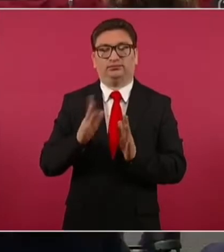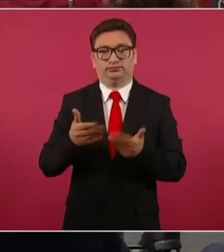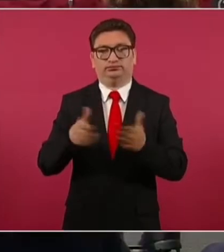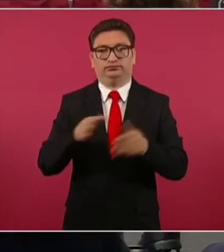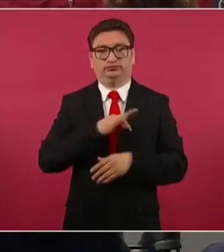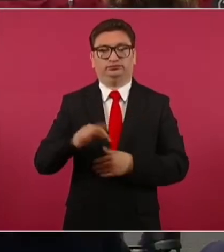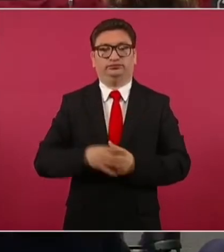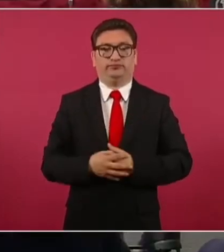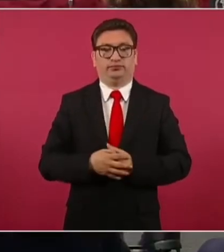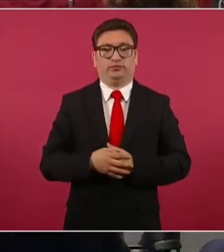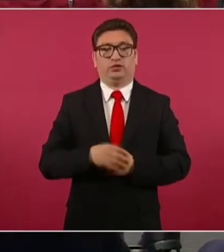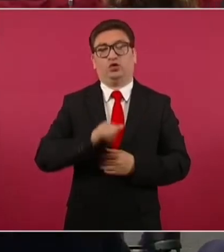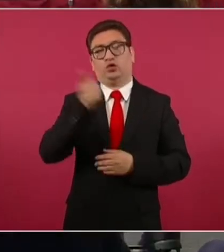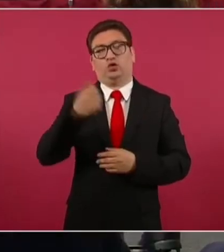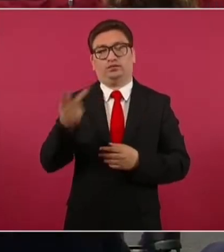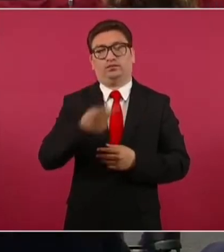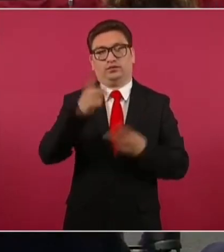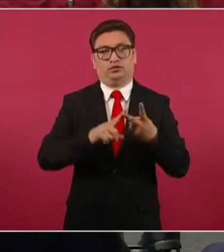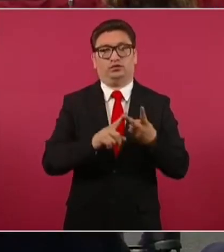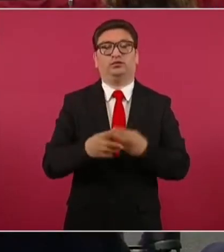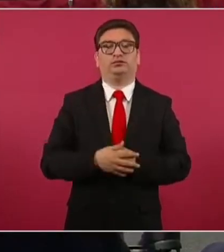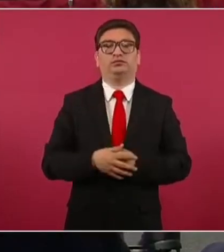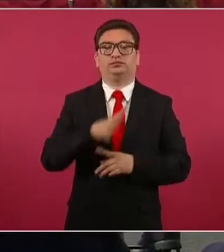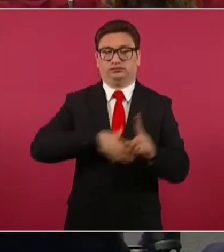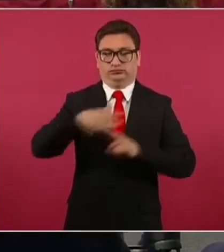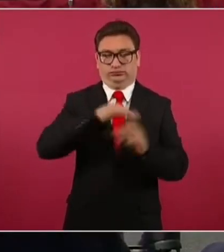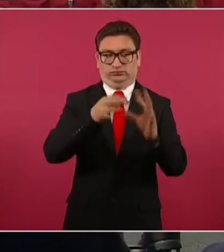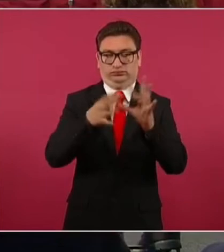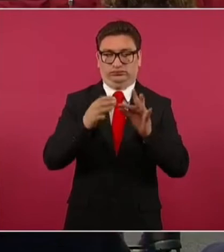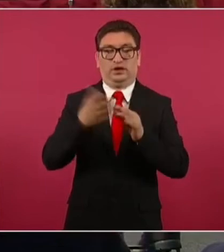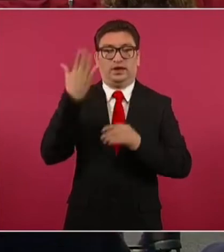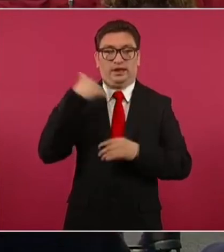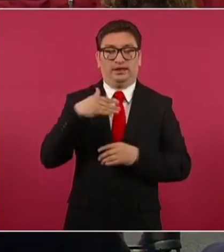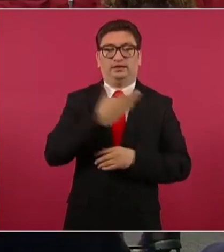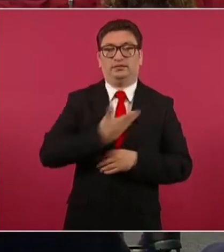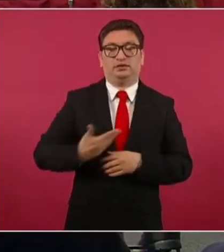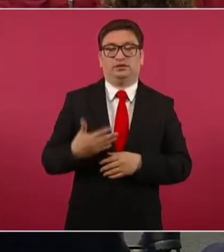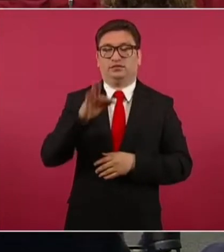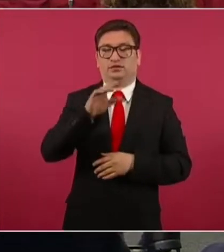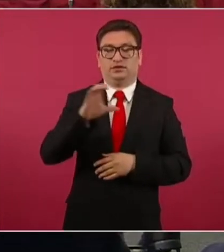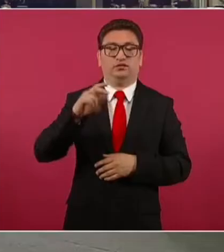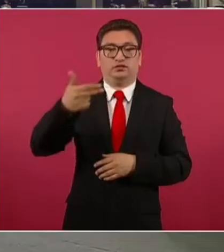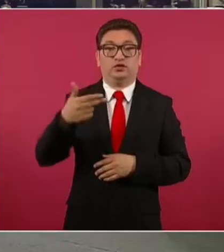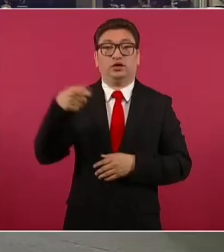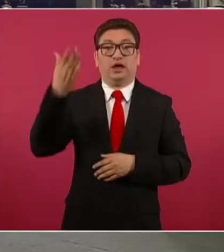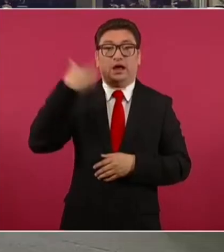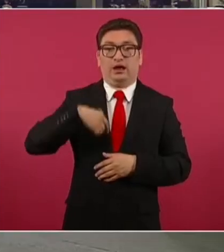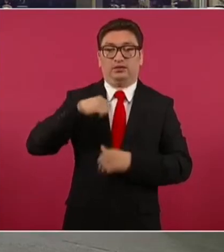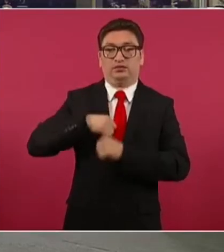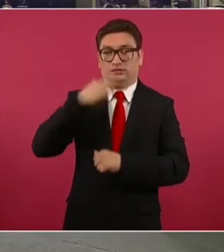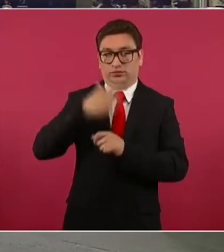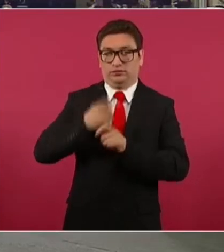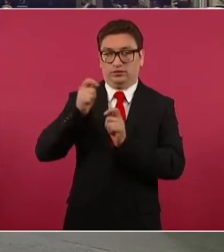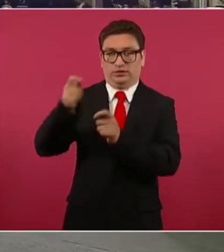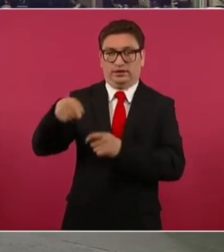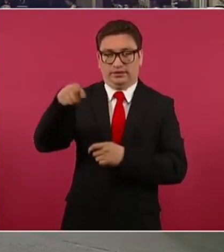Señor presidente, y en una segunda pregunta, le pongo en contexto, en el gobierno de Calderón, quienes fungían como oficial mayor del